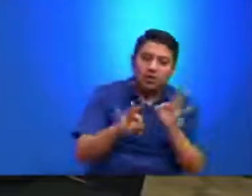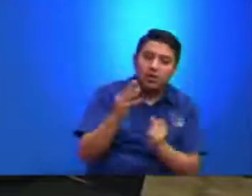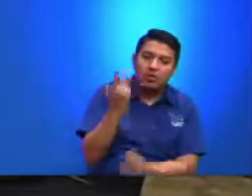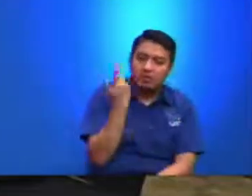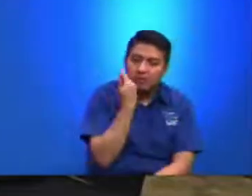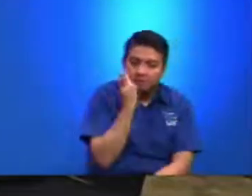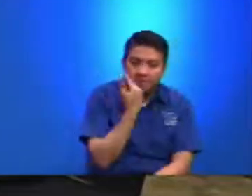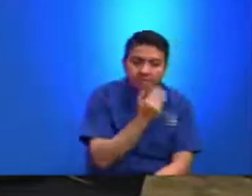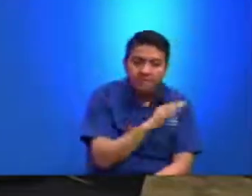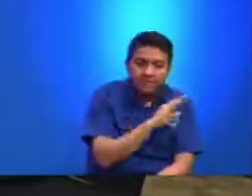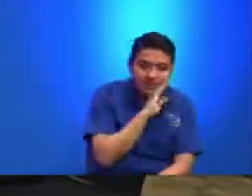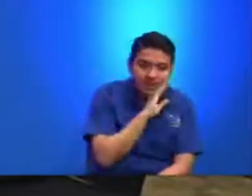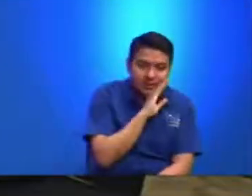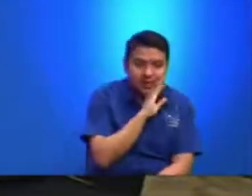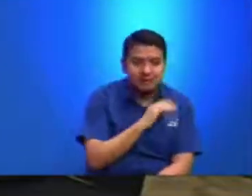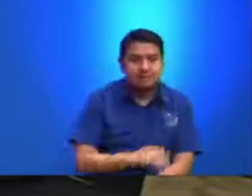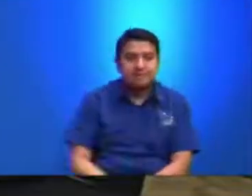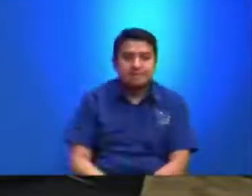alguna oración.